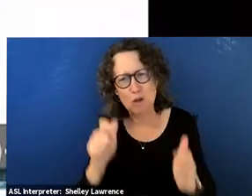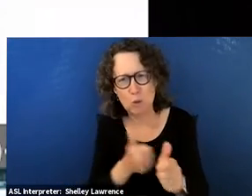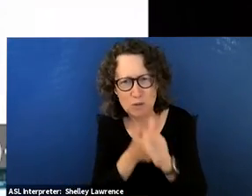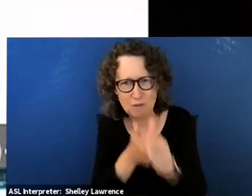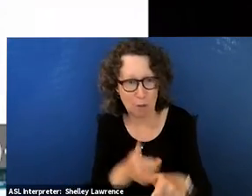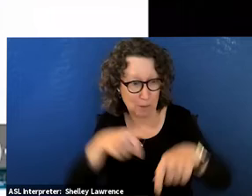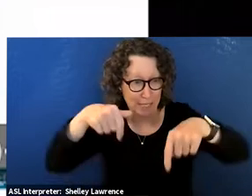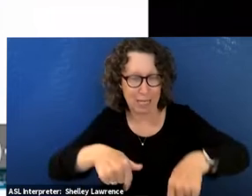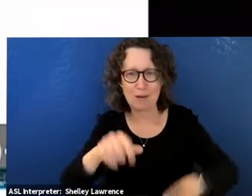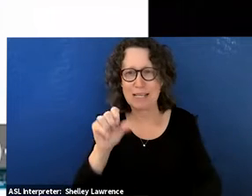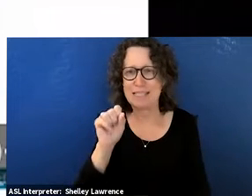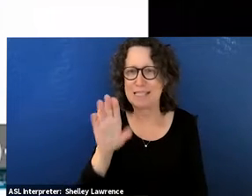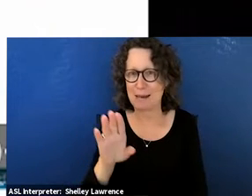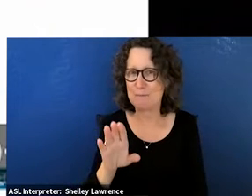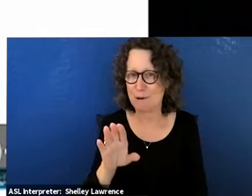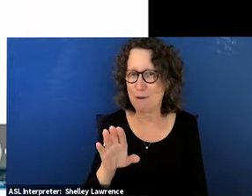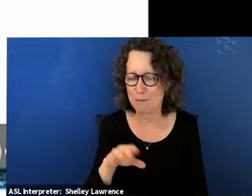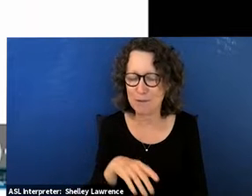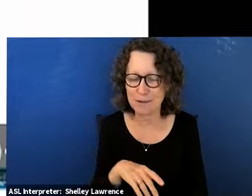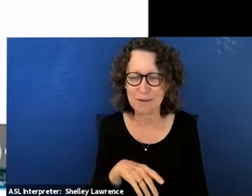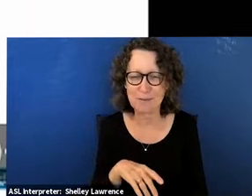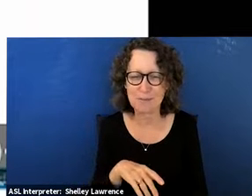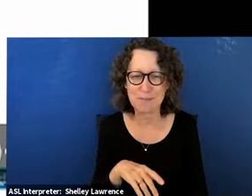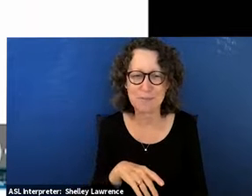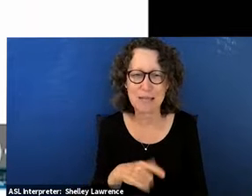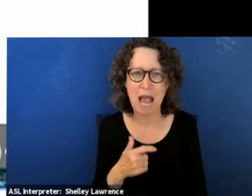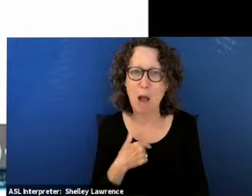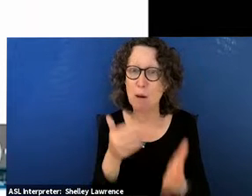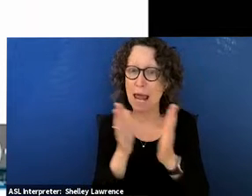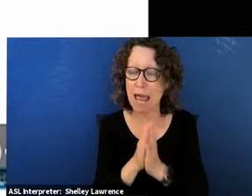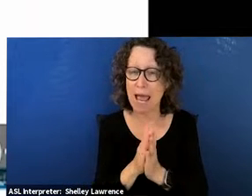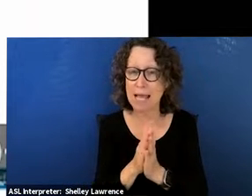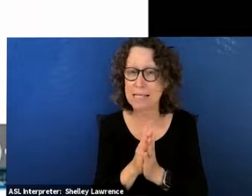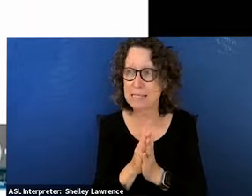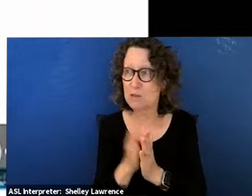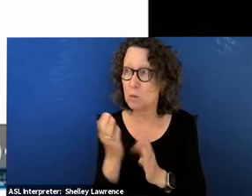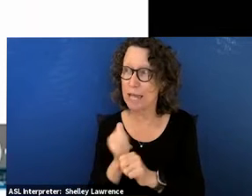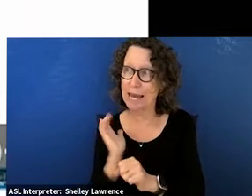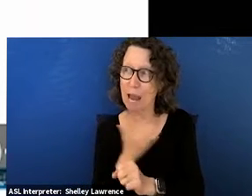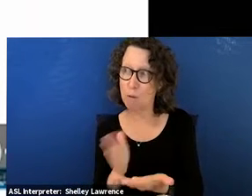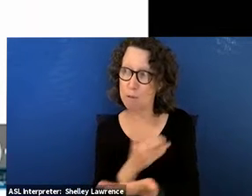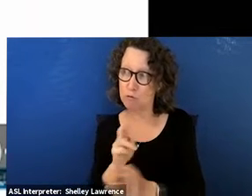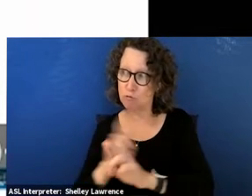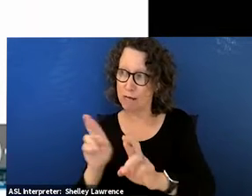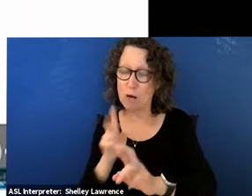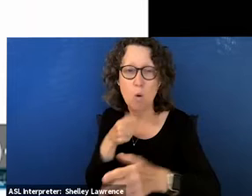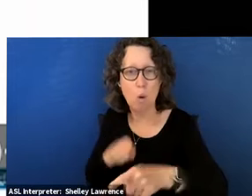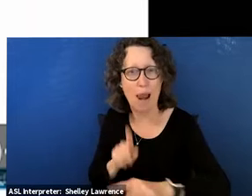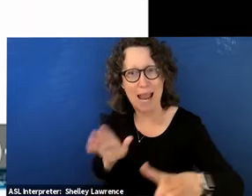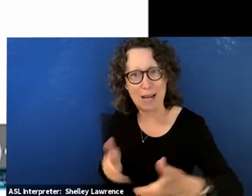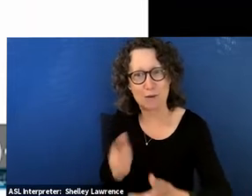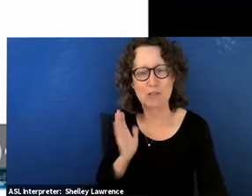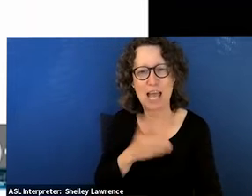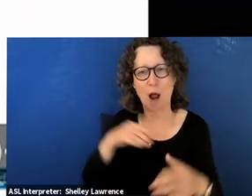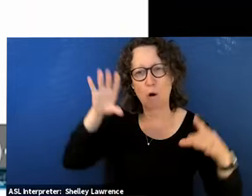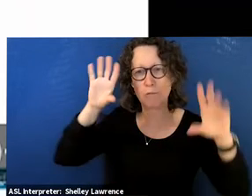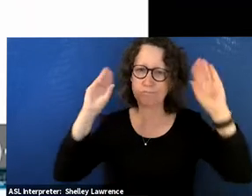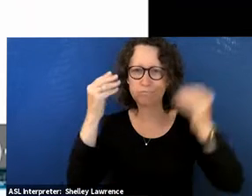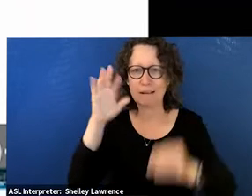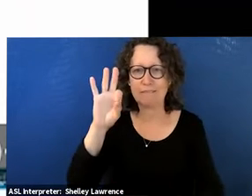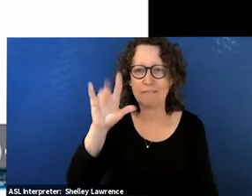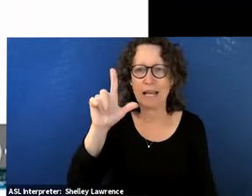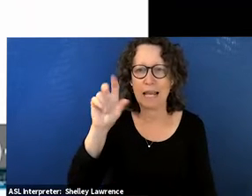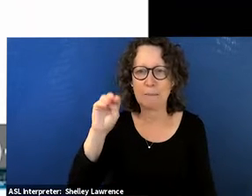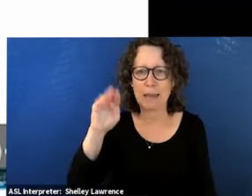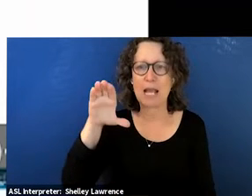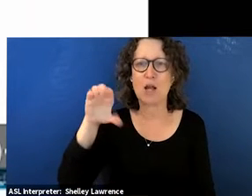que tiene muchos seguidores aquí en Santa Bárbara. Voy a pedirle a Adriana que aliste la música mientras les